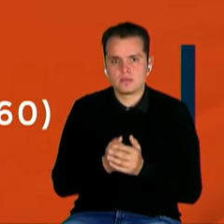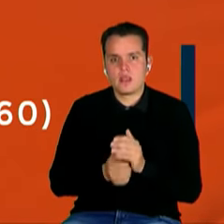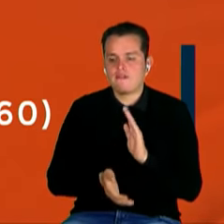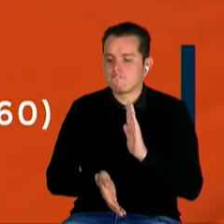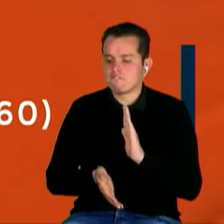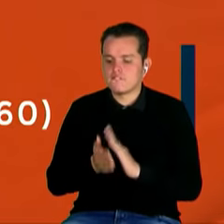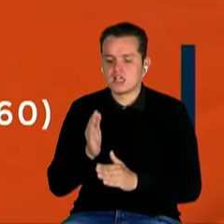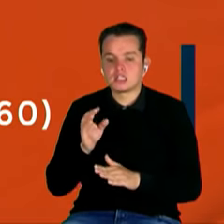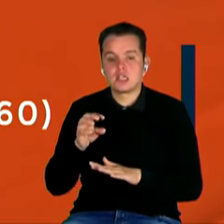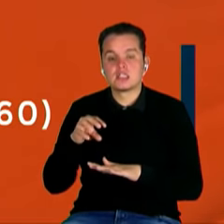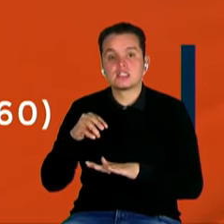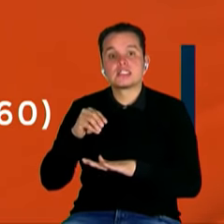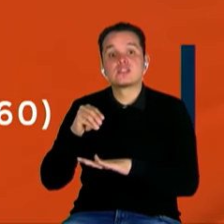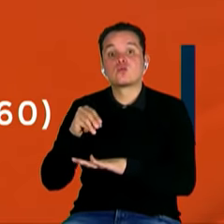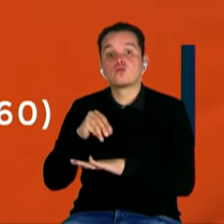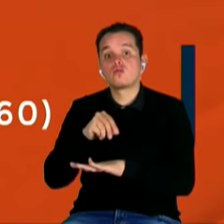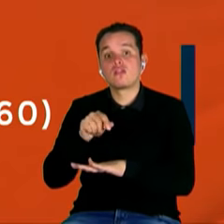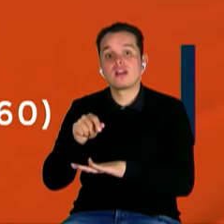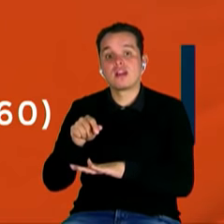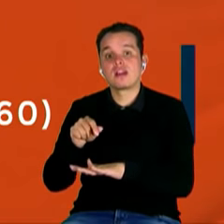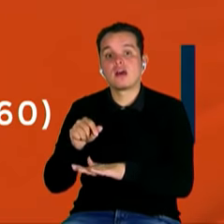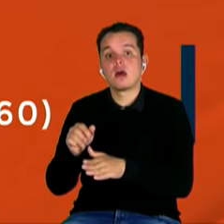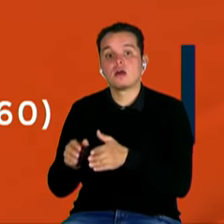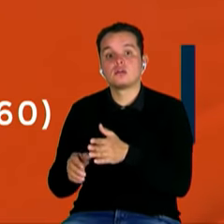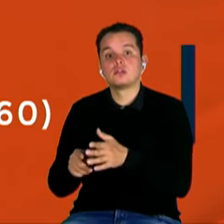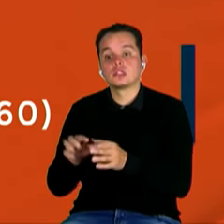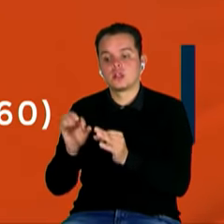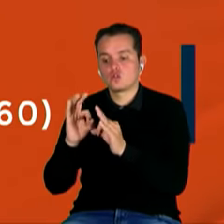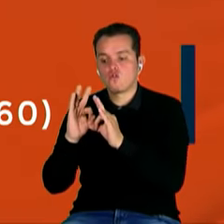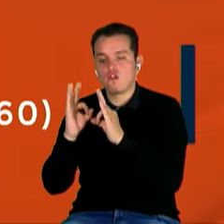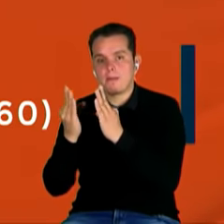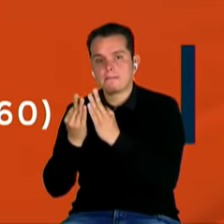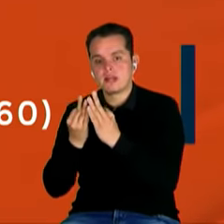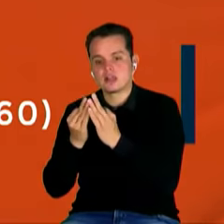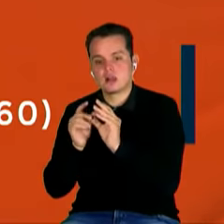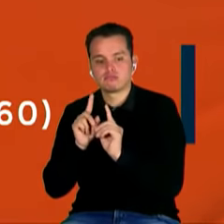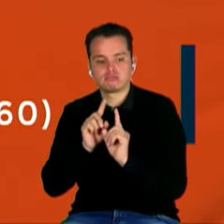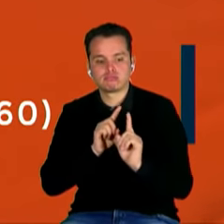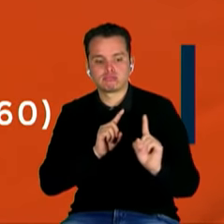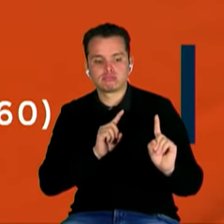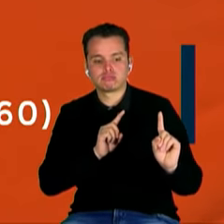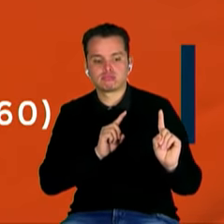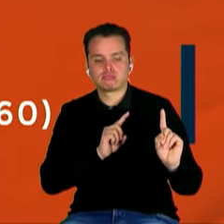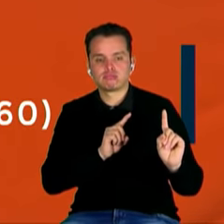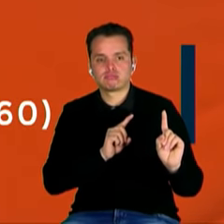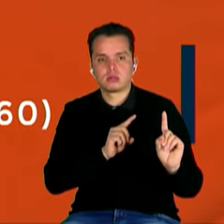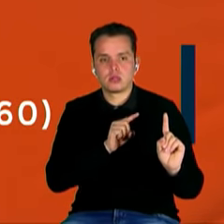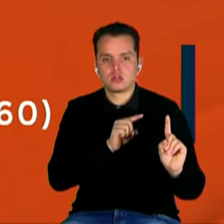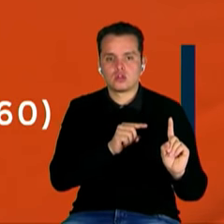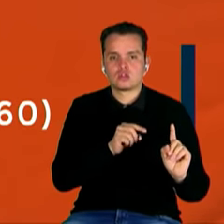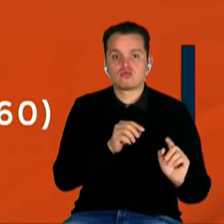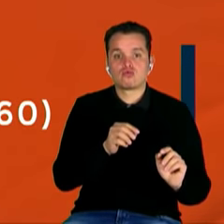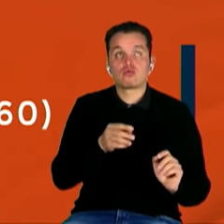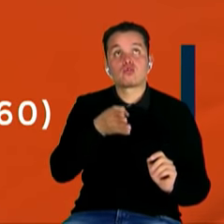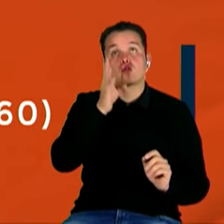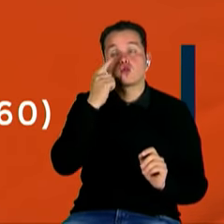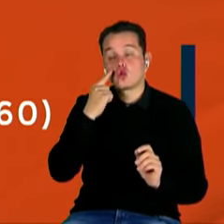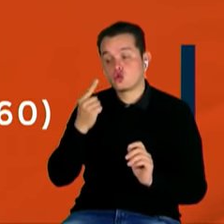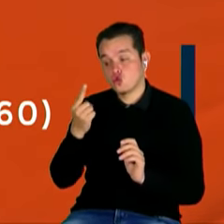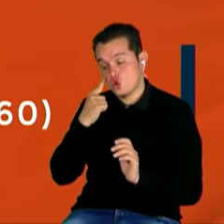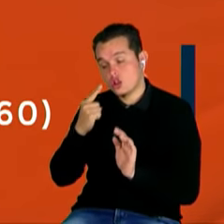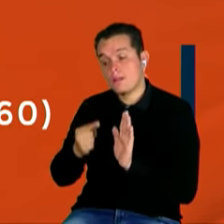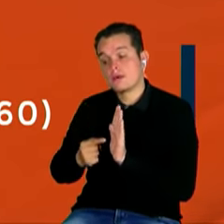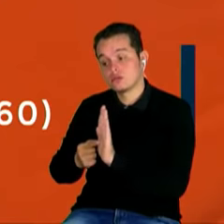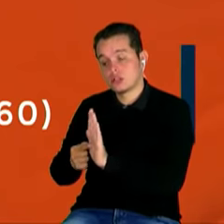Vete de tu tierra y de tu parentela y de la casa de tu padre a la tierra que yo te mostraré. Versículo